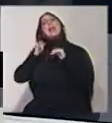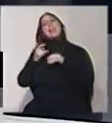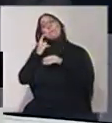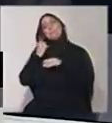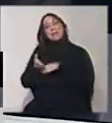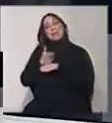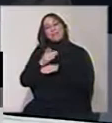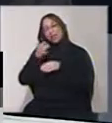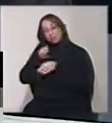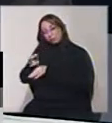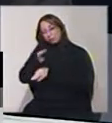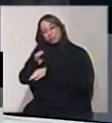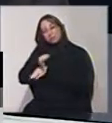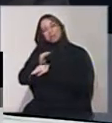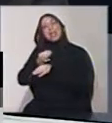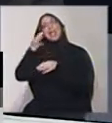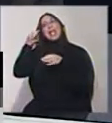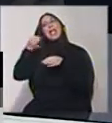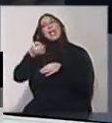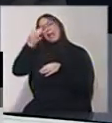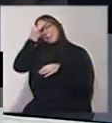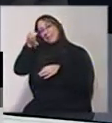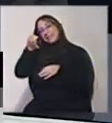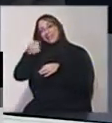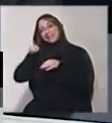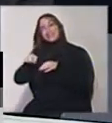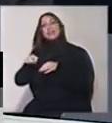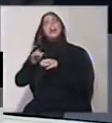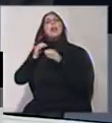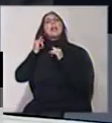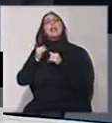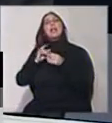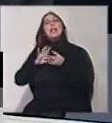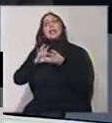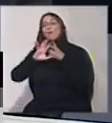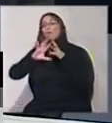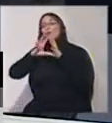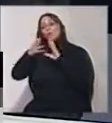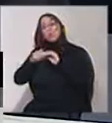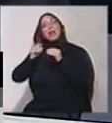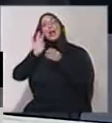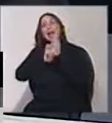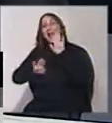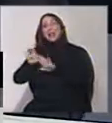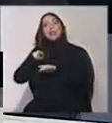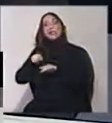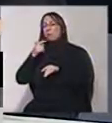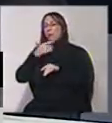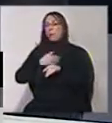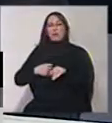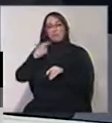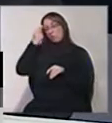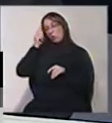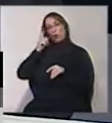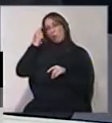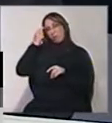y especial capacitación y especialización de los cuadros, que quede claro, y de una forma reglada al gobierno, eso le parece mal, lo dijo el presidente